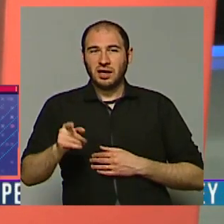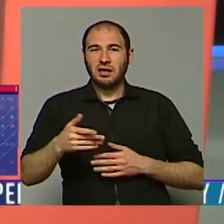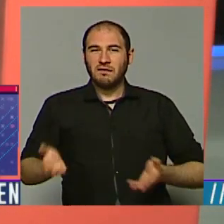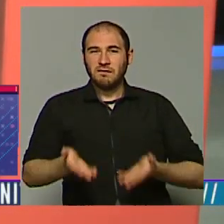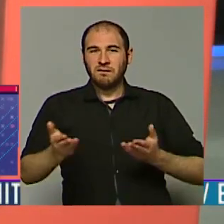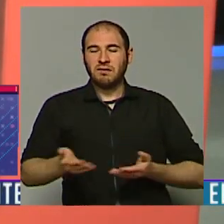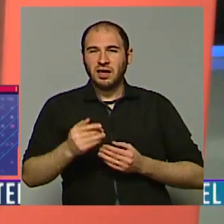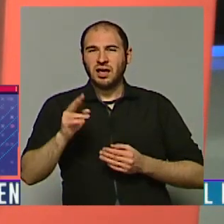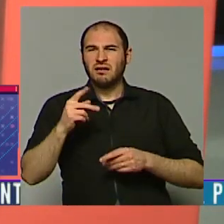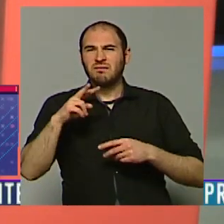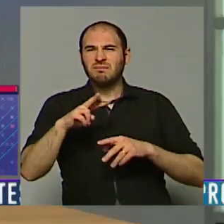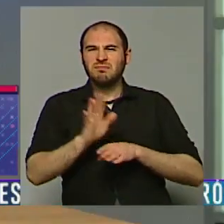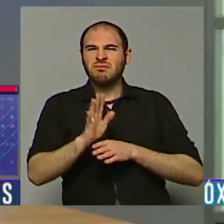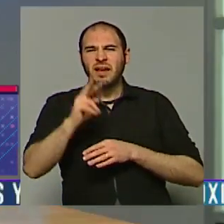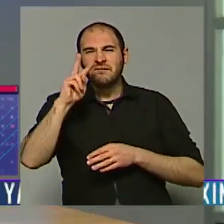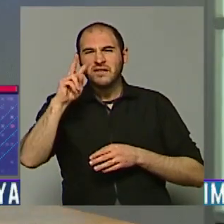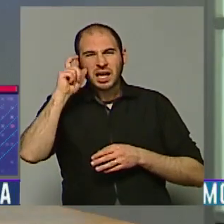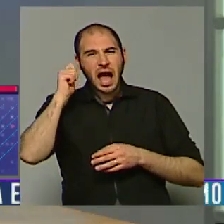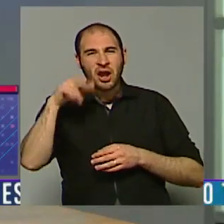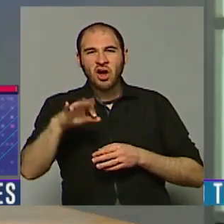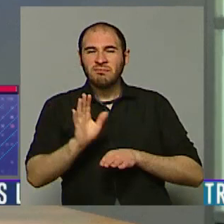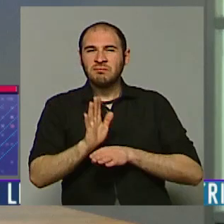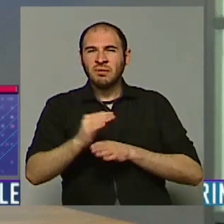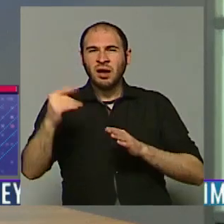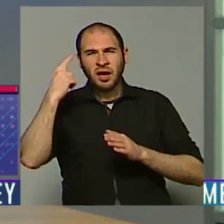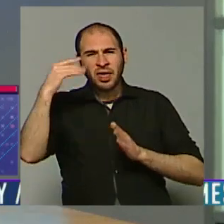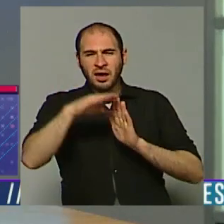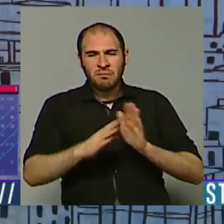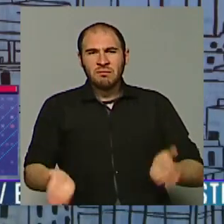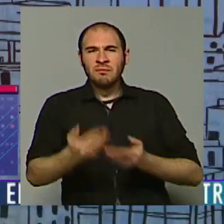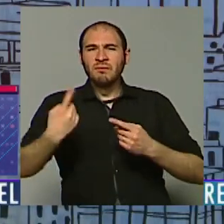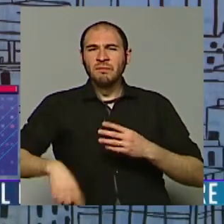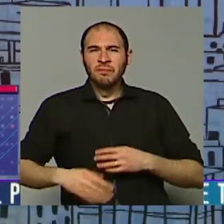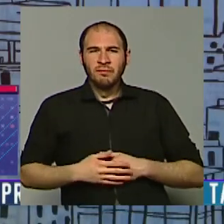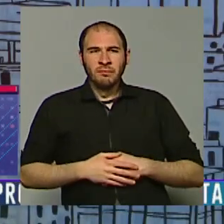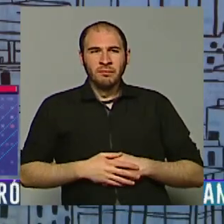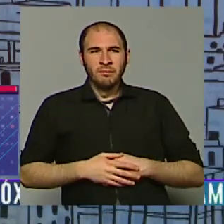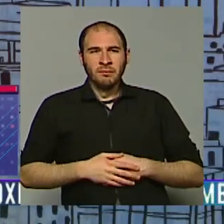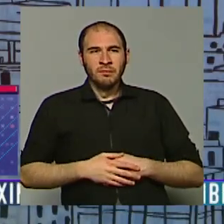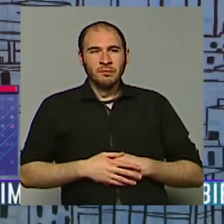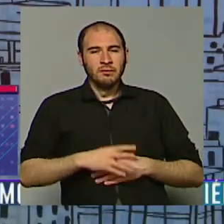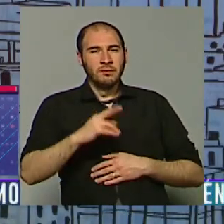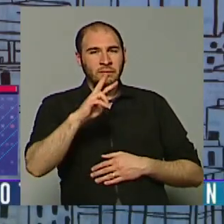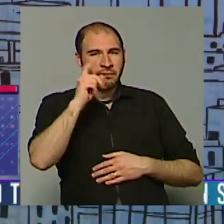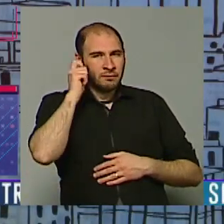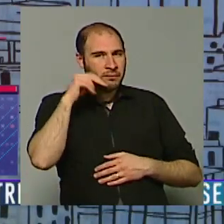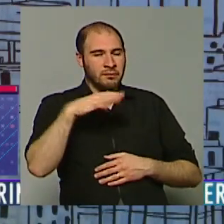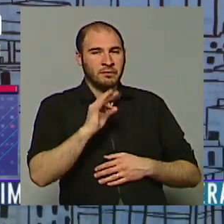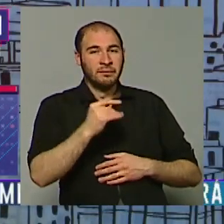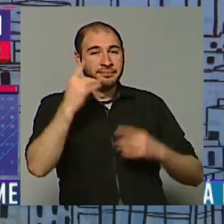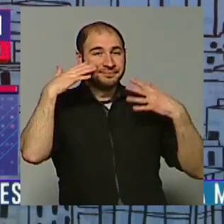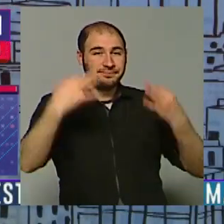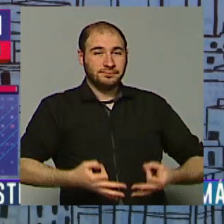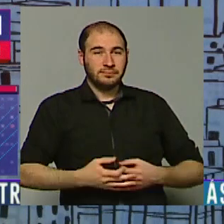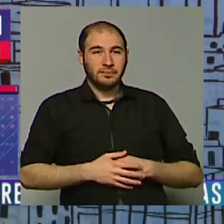activista vegano, de qué se trata y sobre todo cuáles son los principios y qué promueve el veganismo. Bien, bueno, el veganismo es tanto una